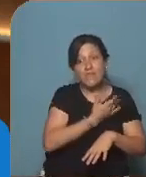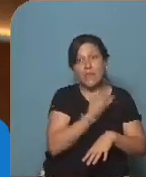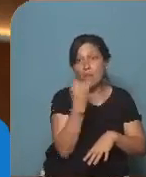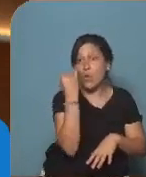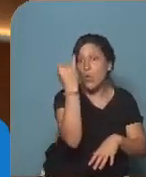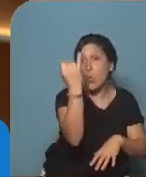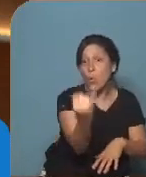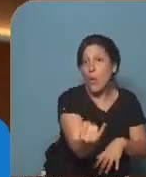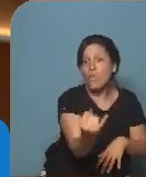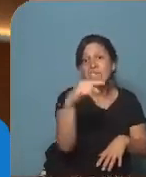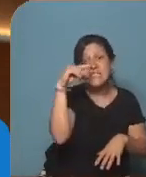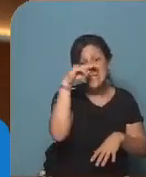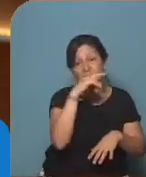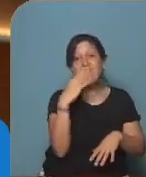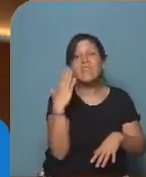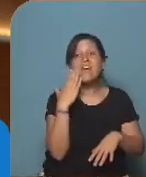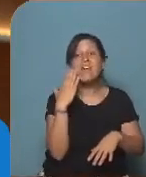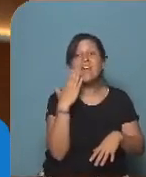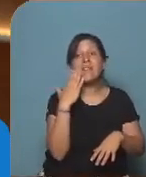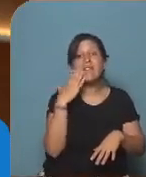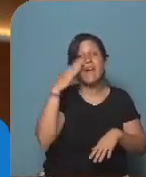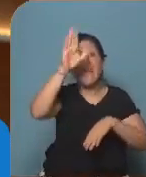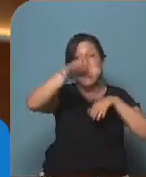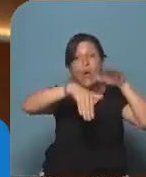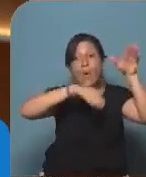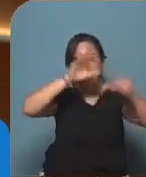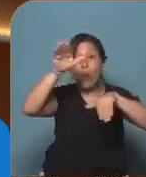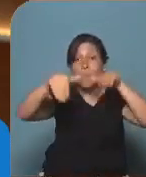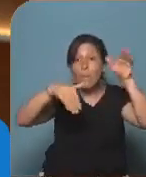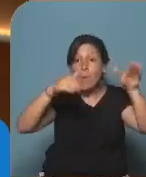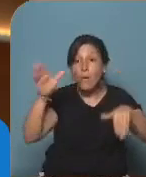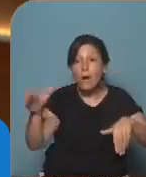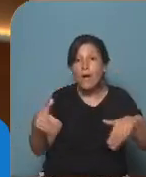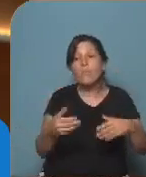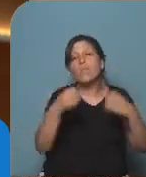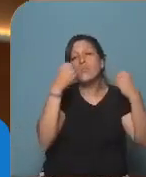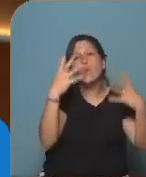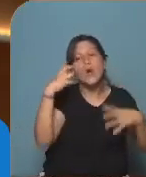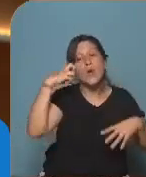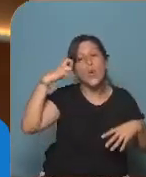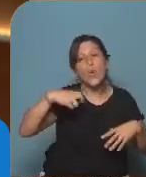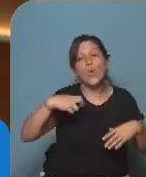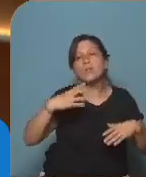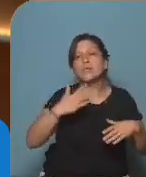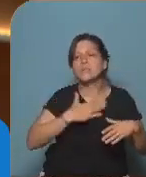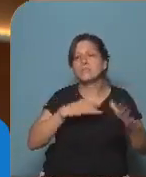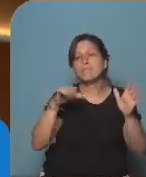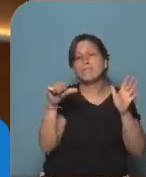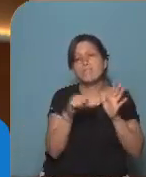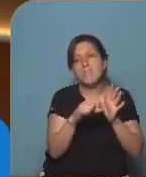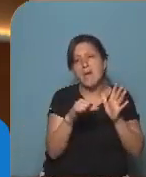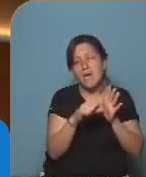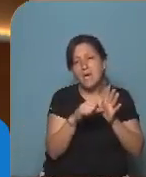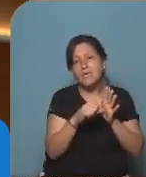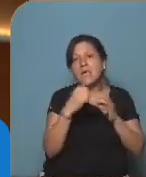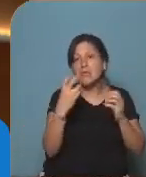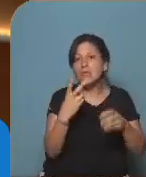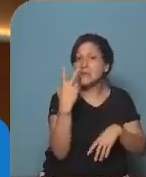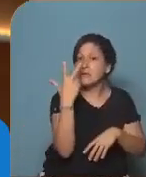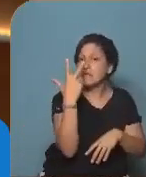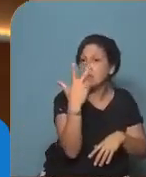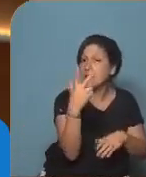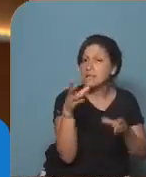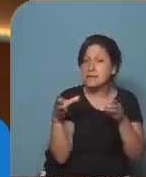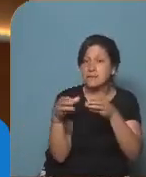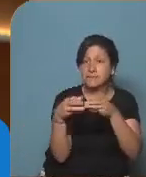viene a las 7 de la tarde. Convocamos para que haya buenos jueces en el país. Entonces, de alguna manera va a haber 3 segmentos.